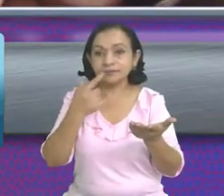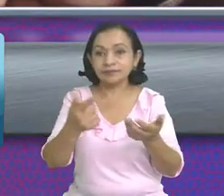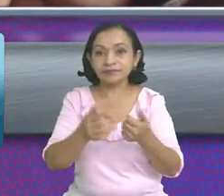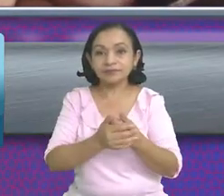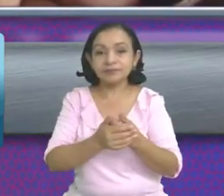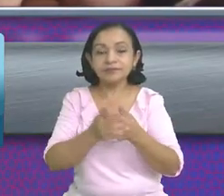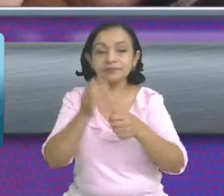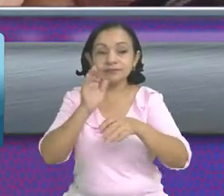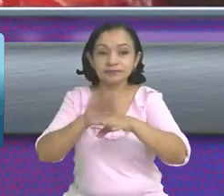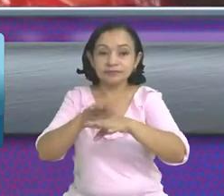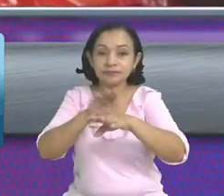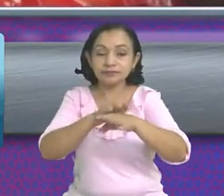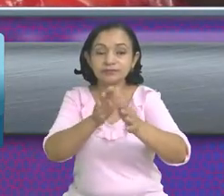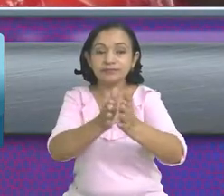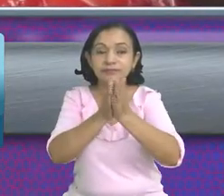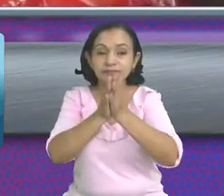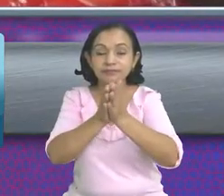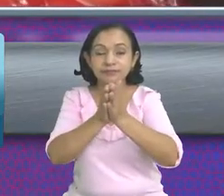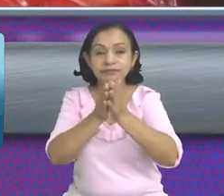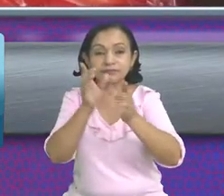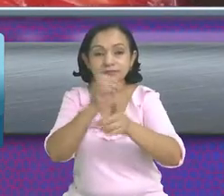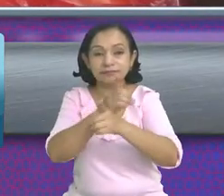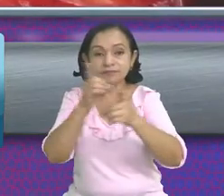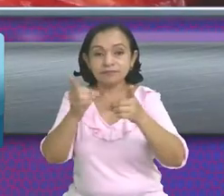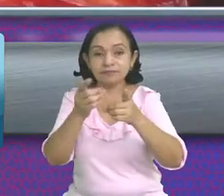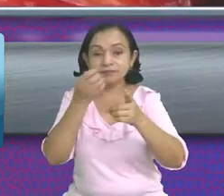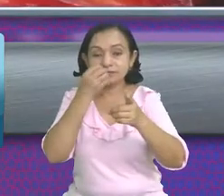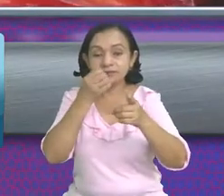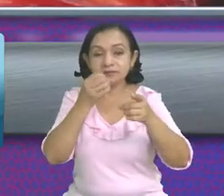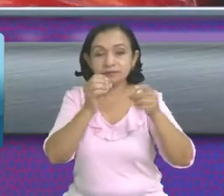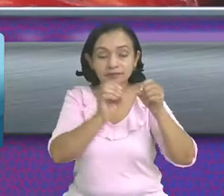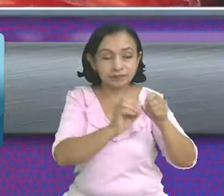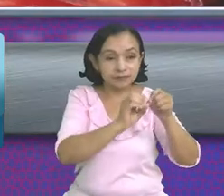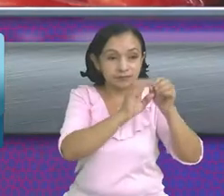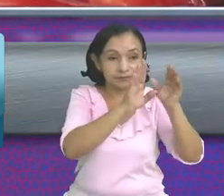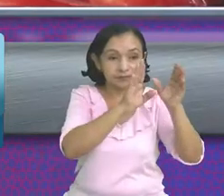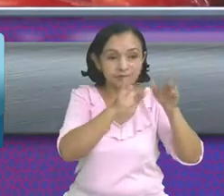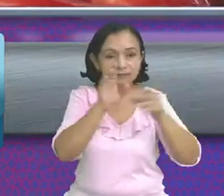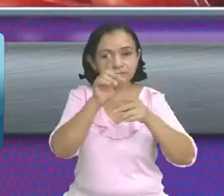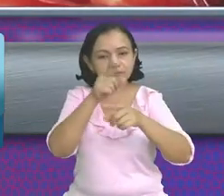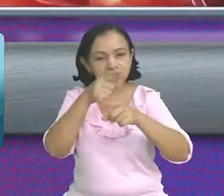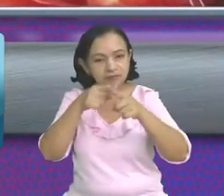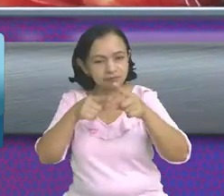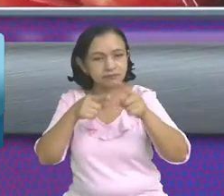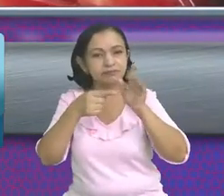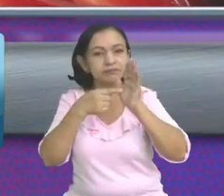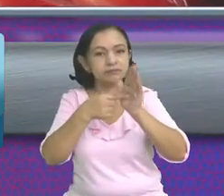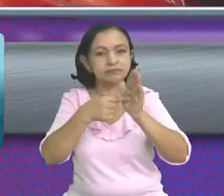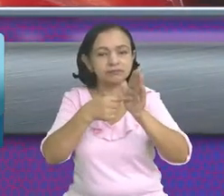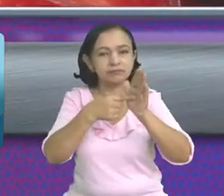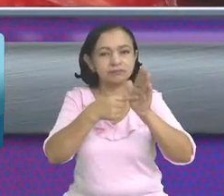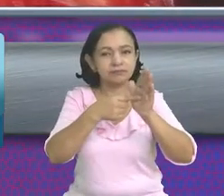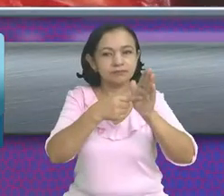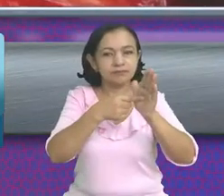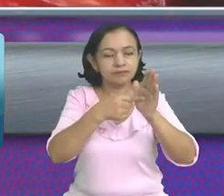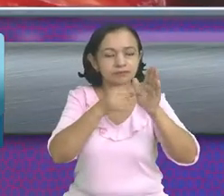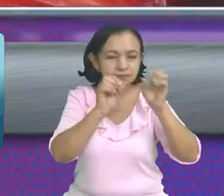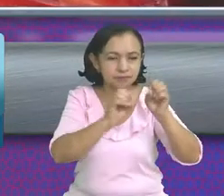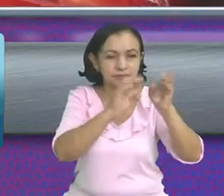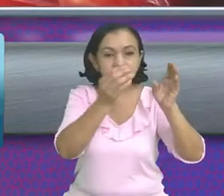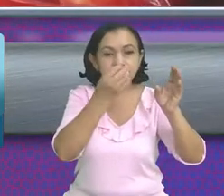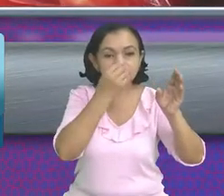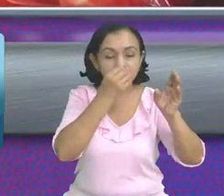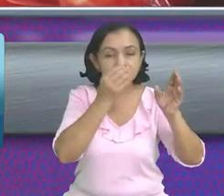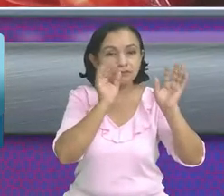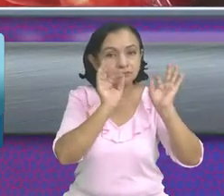una orientación de que debe de comer meriendas. La merienda. La merienda sobre todo. Ejemplo, desayuna bien en la mañana,